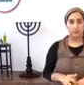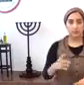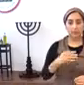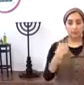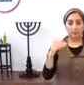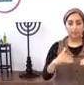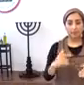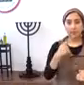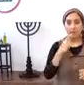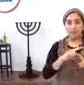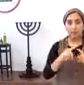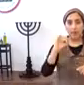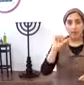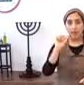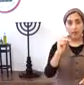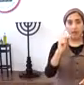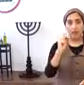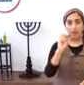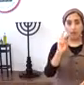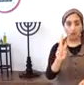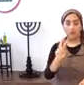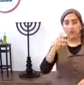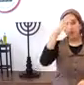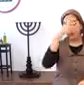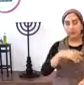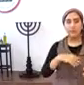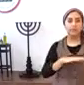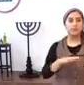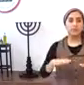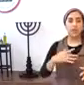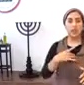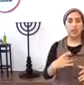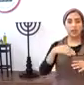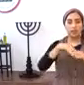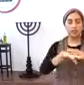Y luego dice, pero Jacob era varón quieto, que habitaba en tiendas.